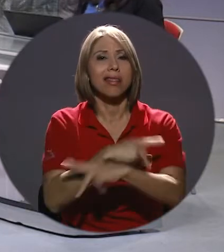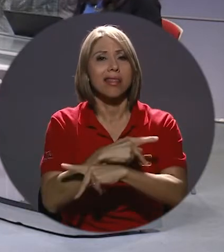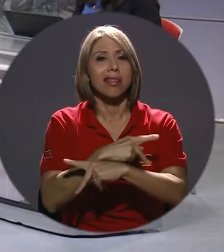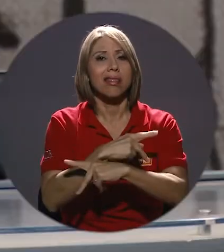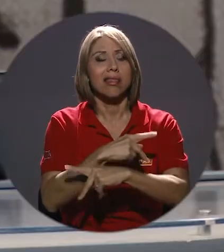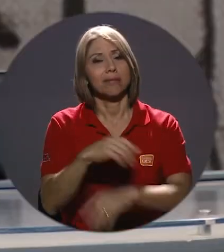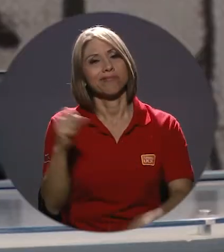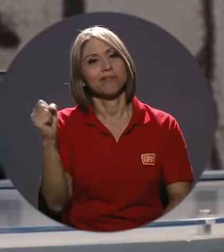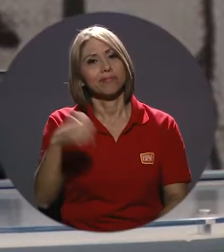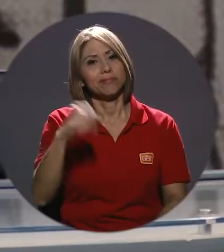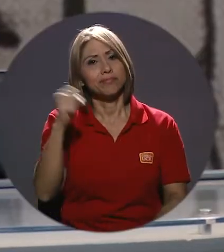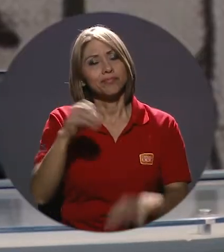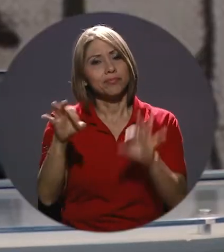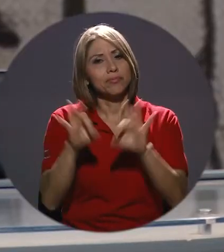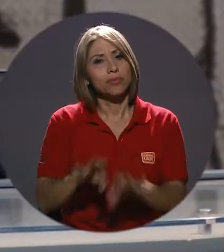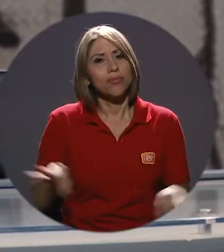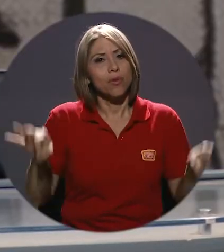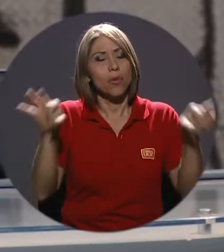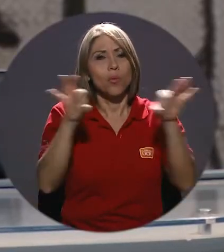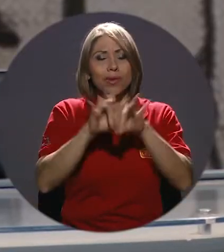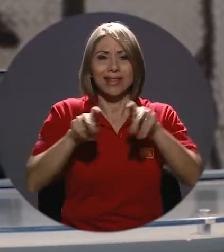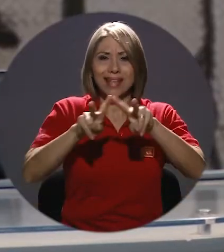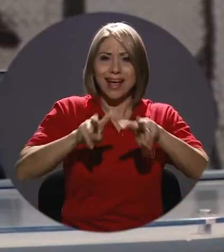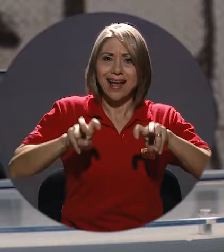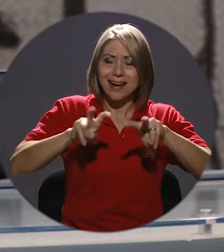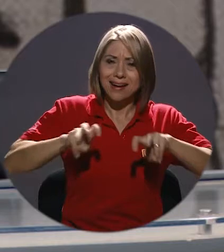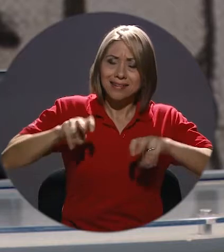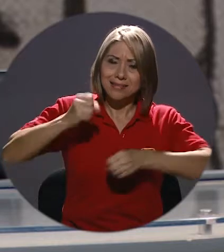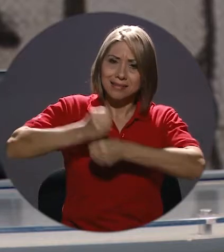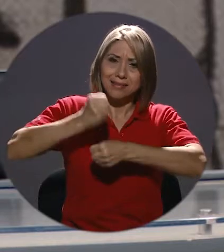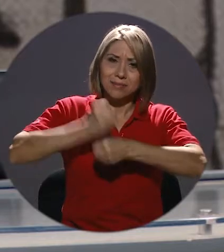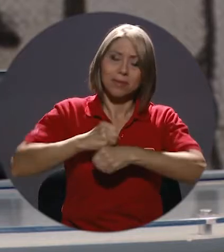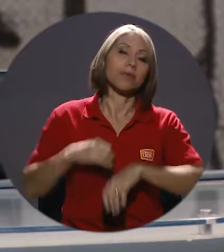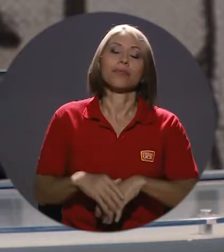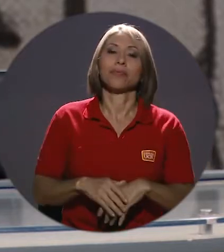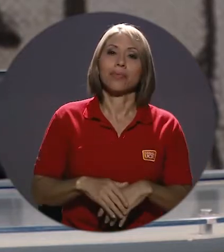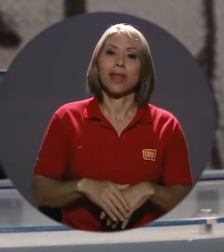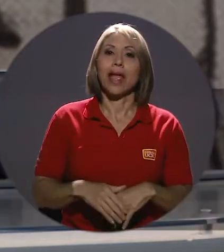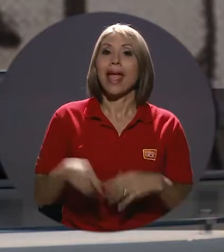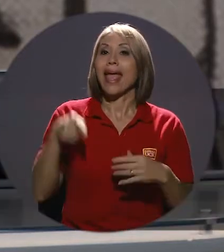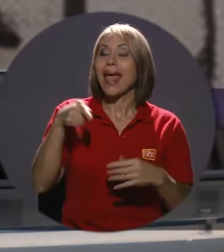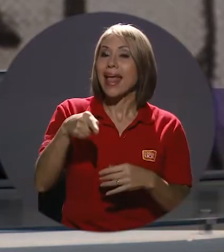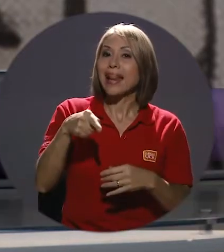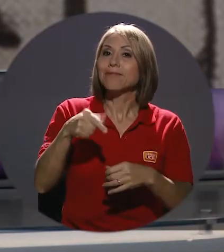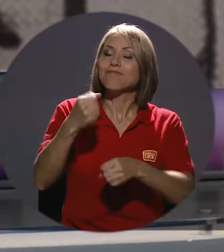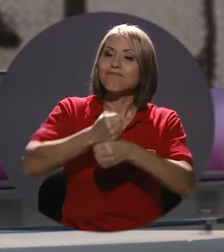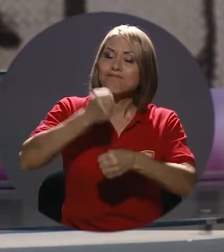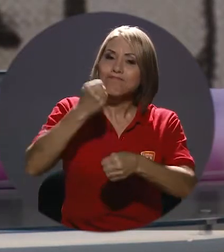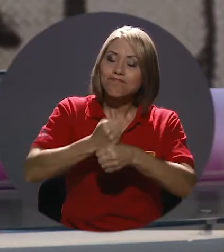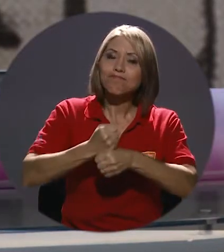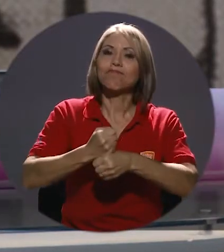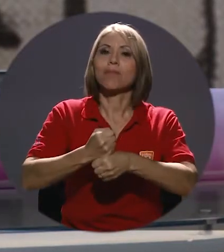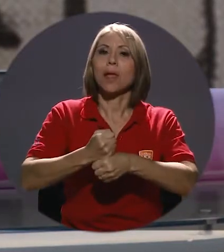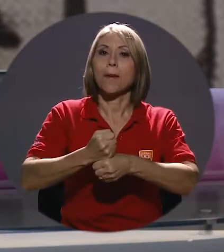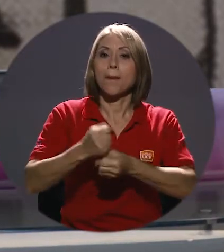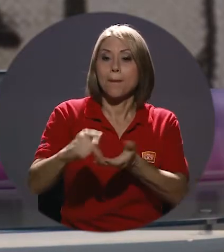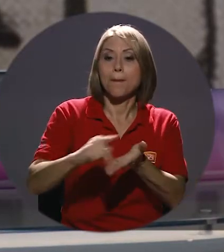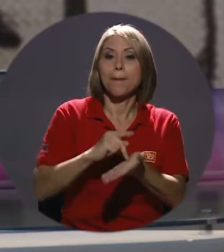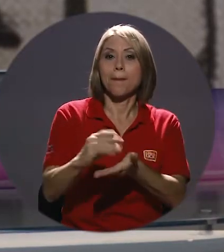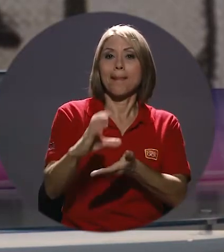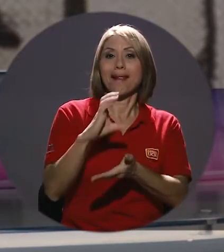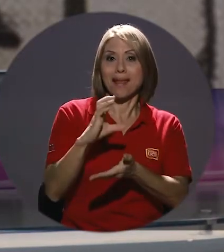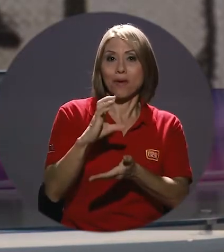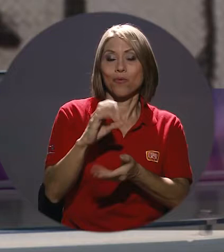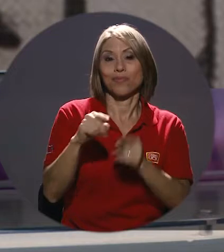hay un aspecto importante en términos del análisis del empleo, ¿verdad? El empleo es algo que si